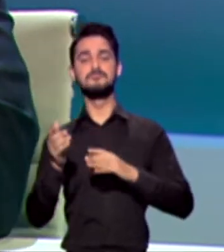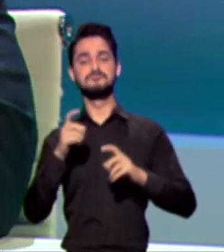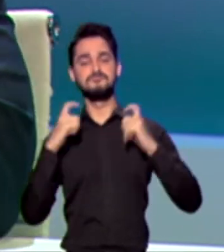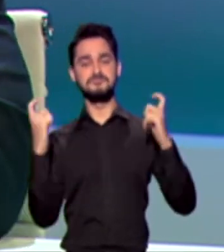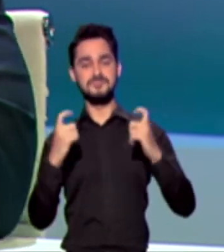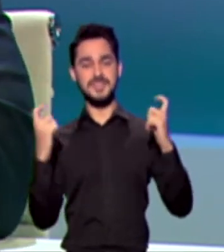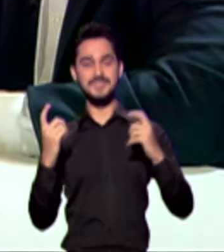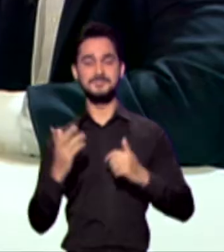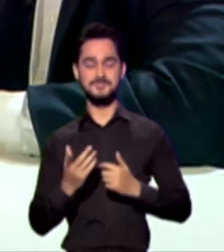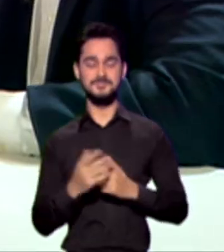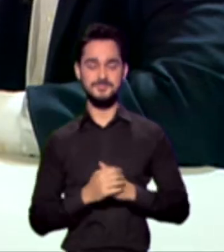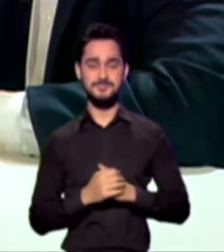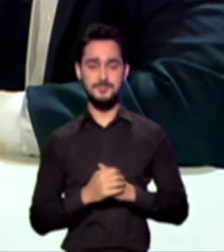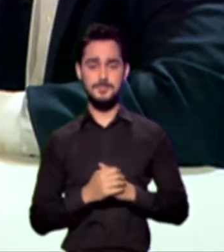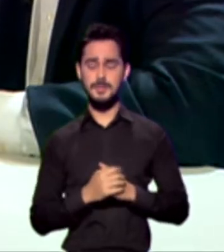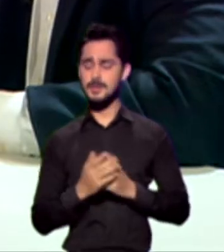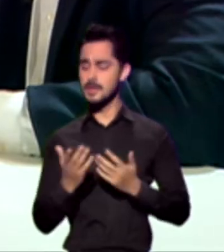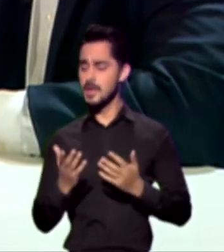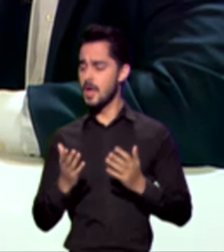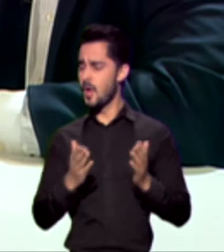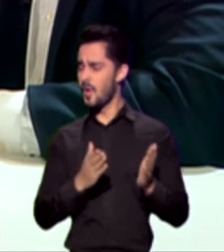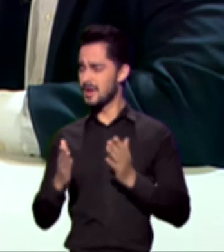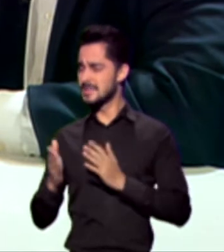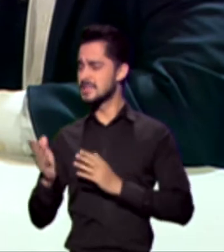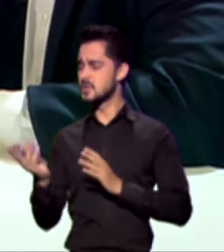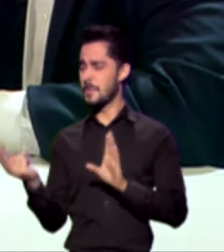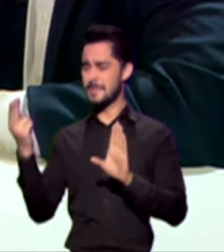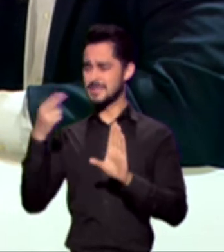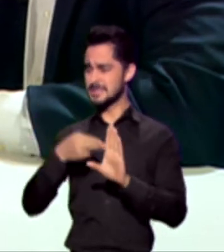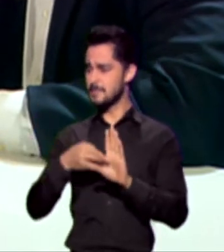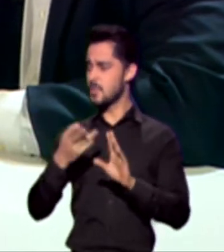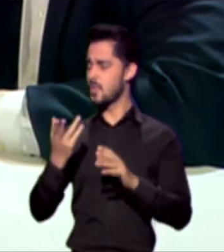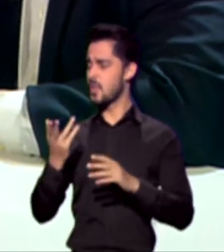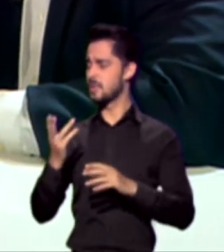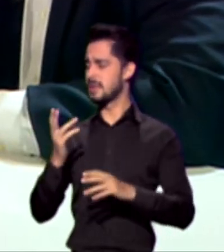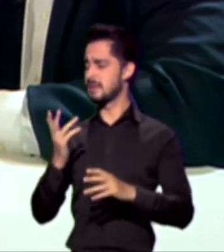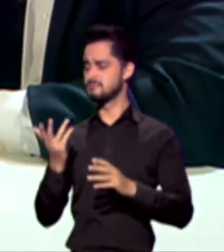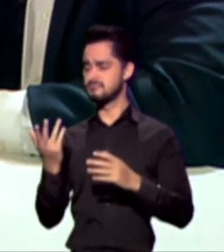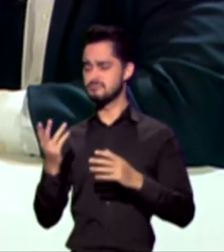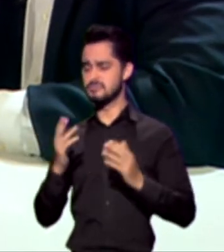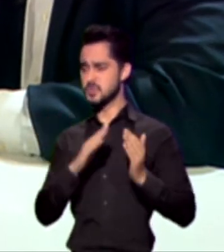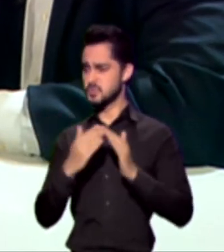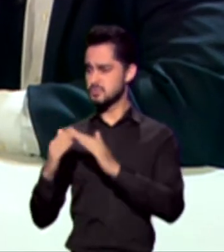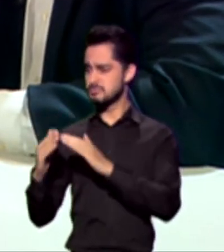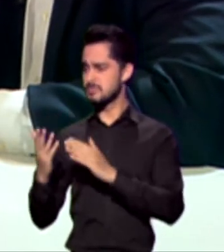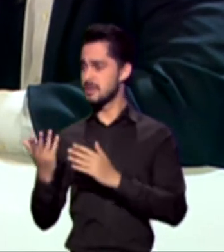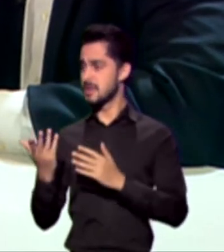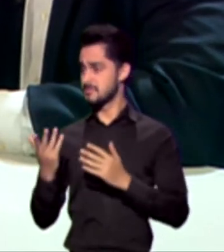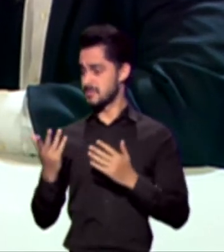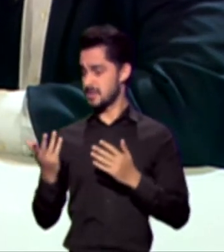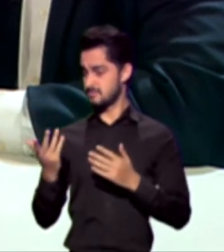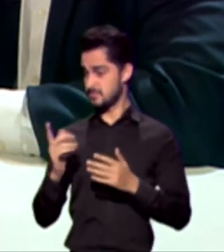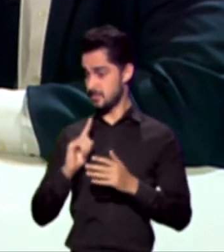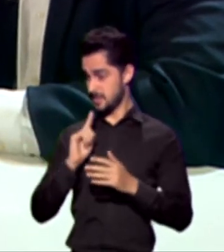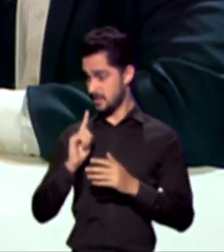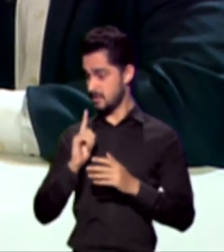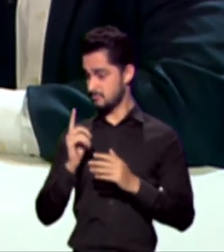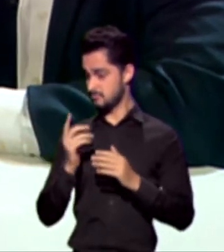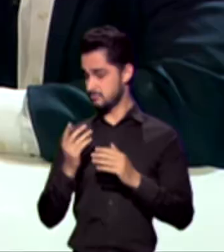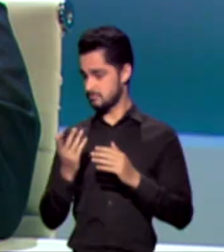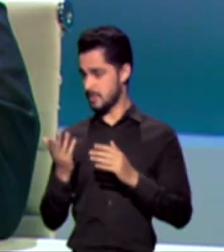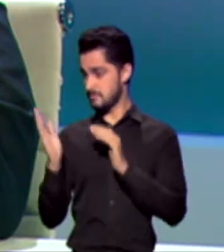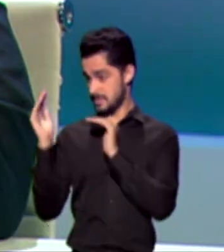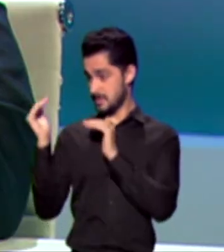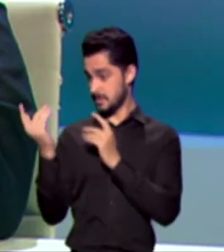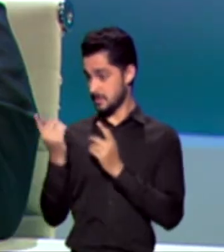En esta ocasión, en términos de movilización y de participación ciudadana, de atletas, todo indica que va a superar expectativas. Eso es así.